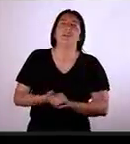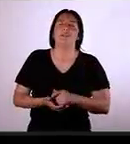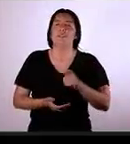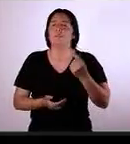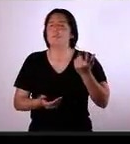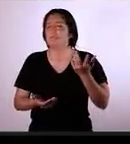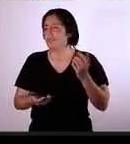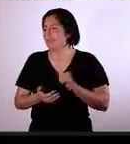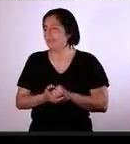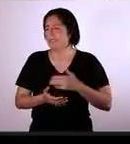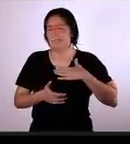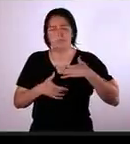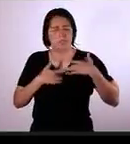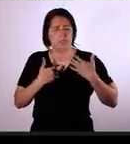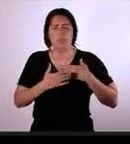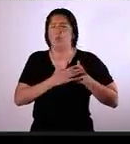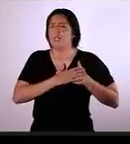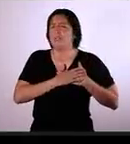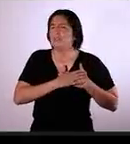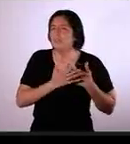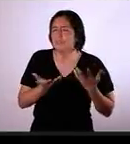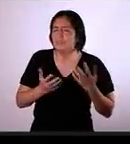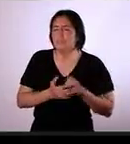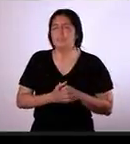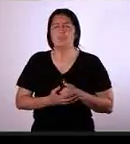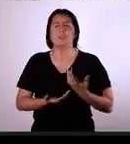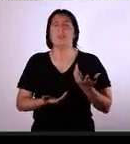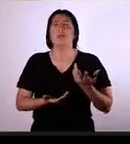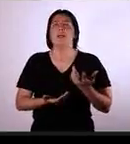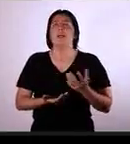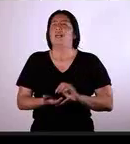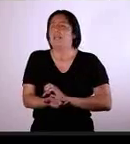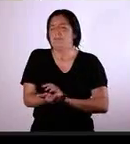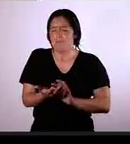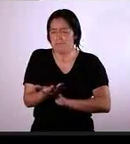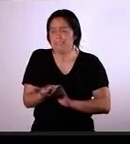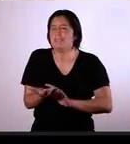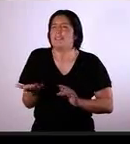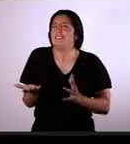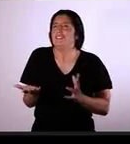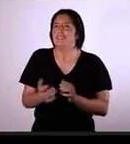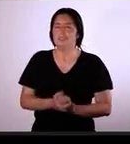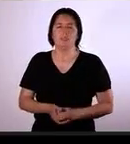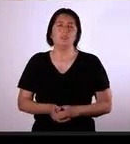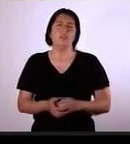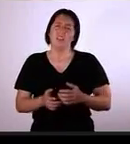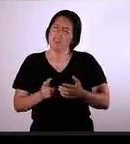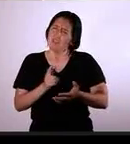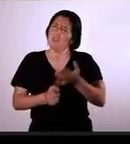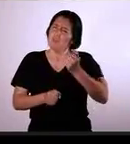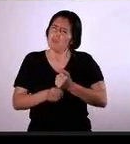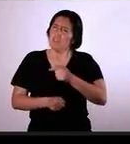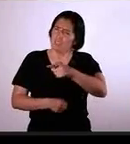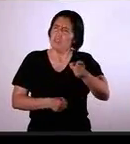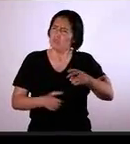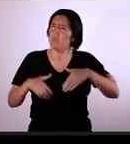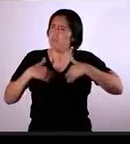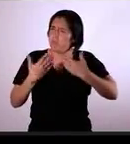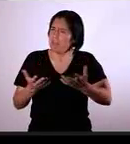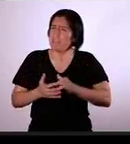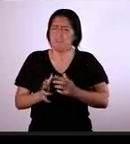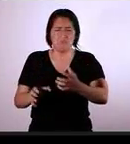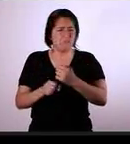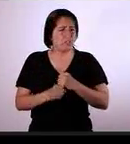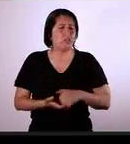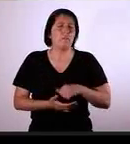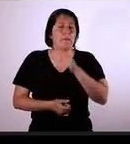a pasar con el corazón, porque soy de sangre. Confíe que ellos sí pueden, que ellos pueden lograr todo, nomás